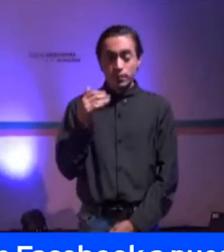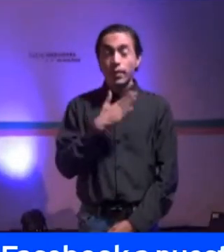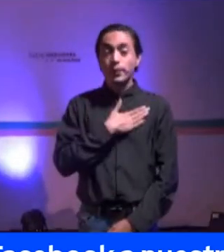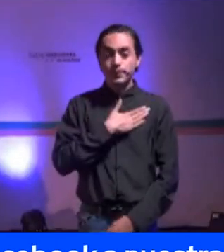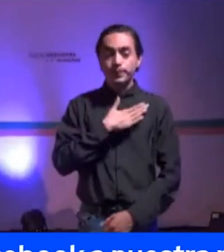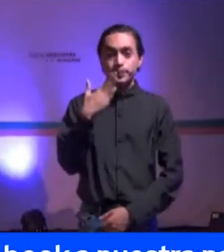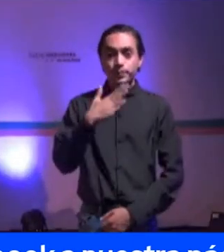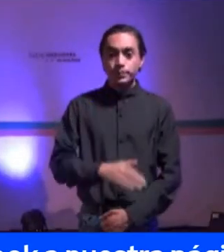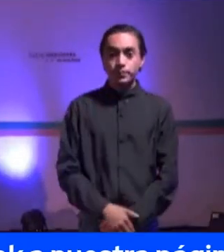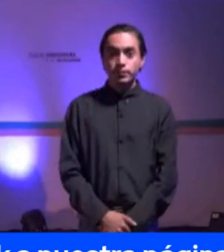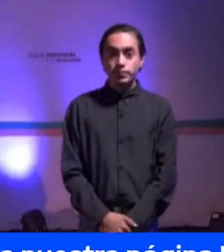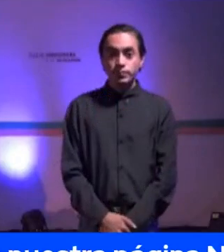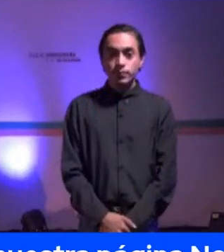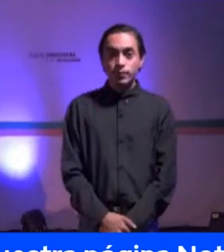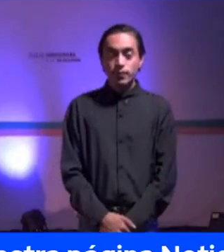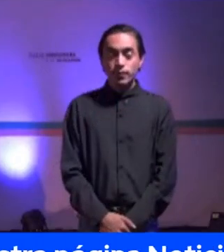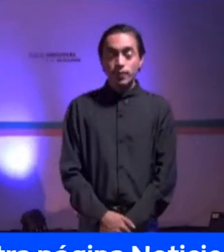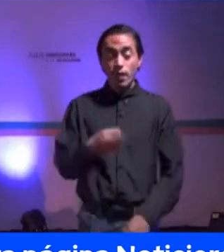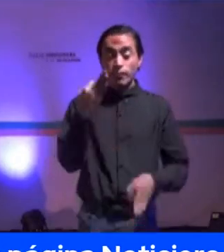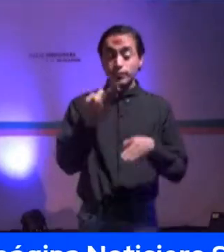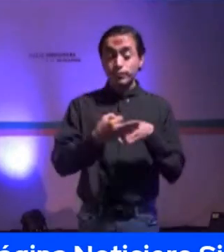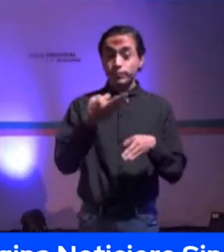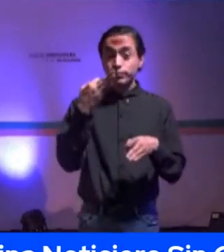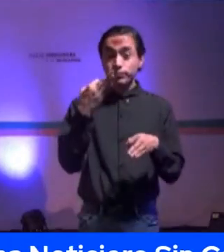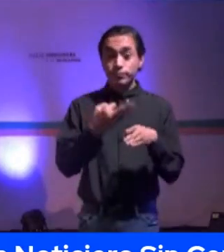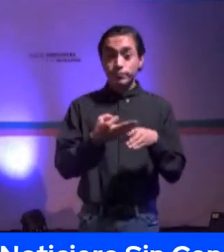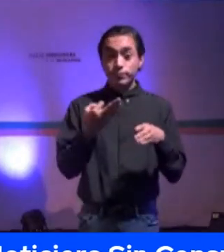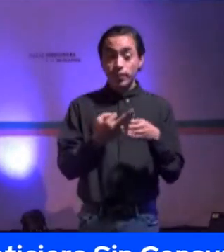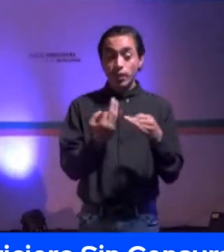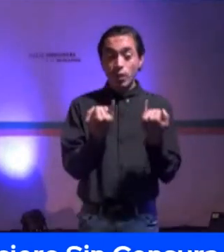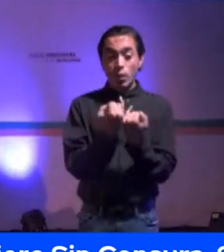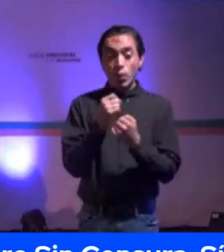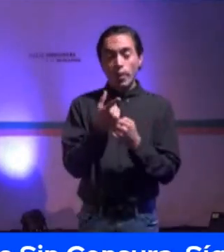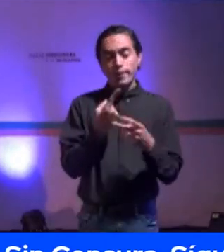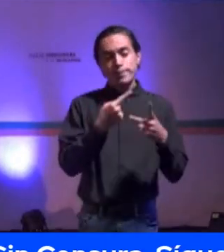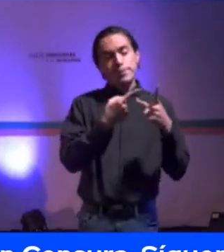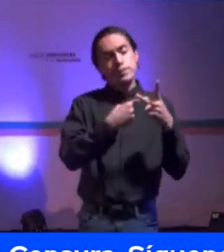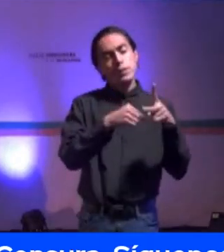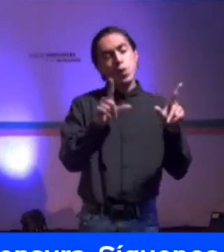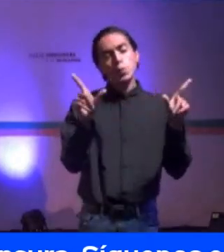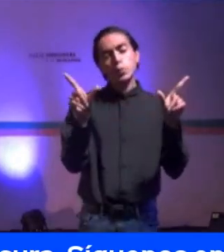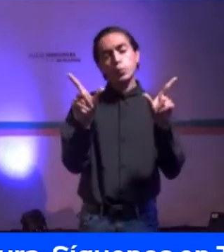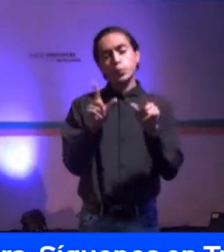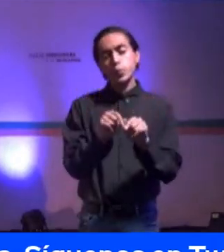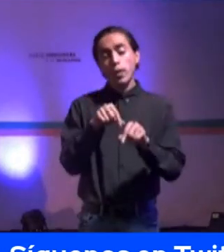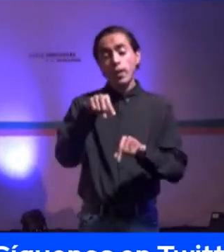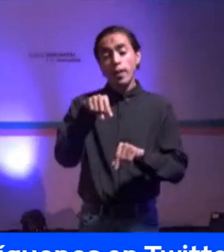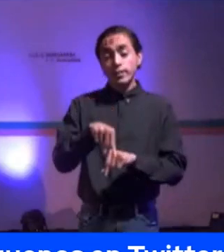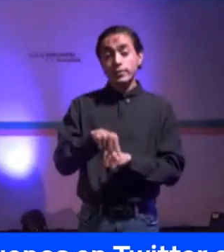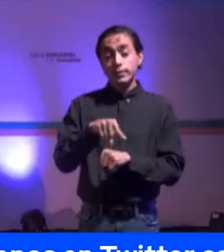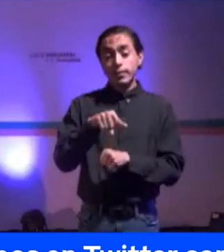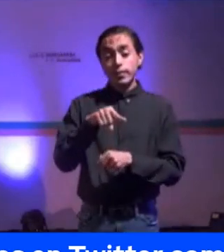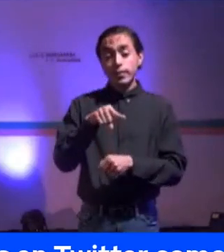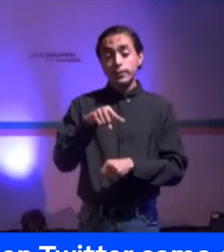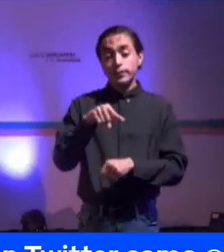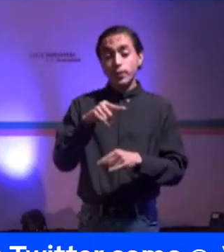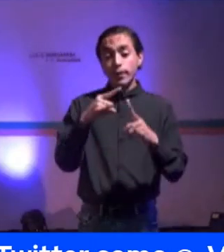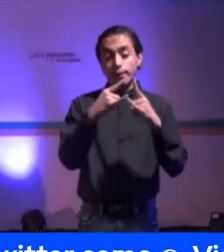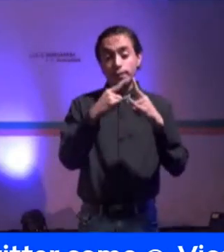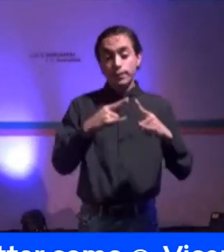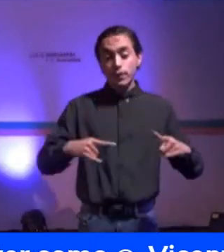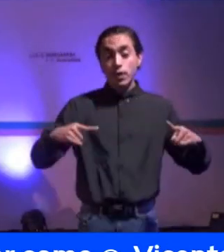Bueno, me permito hacer una pequeña introducción en este foro que hemos decidido